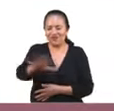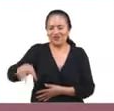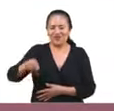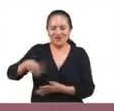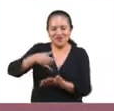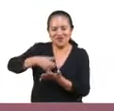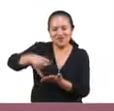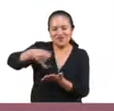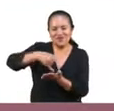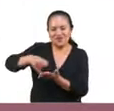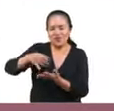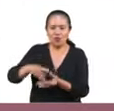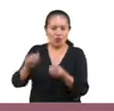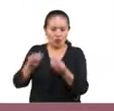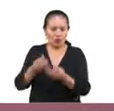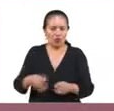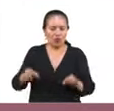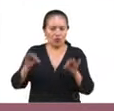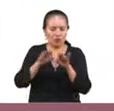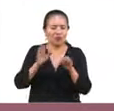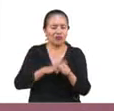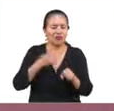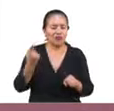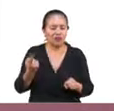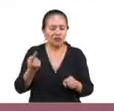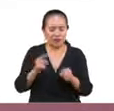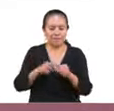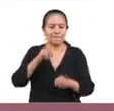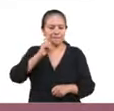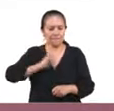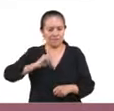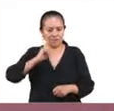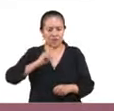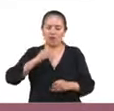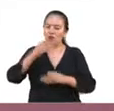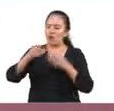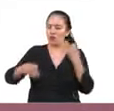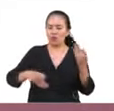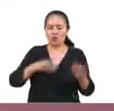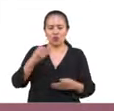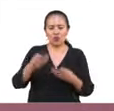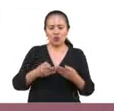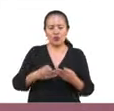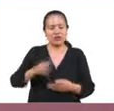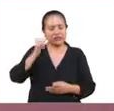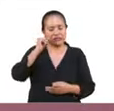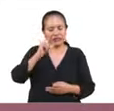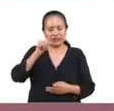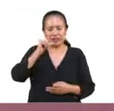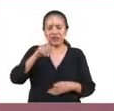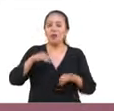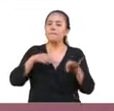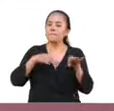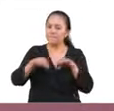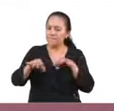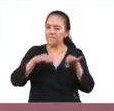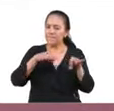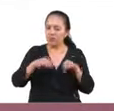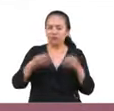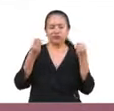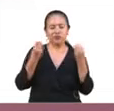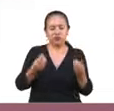comparte características muy especiales, pues las mujeres, como todas nosotras, desempeñamos una multitud de